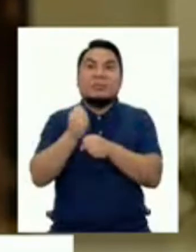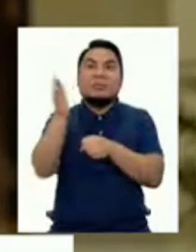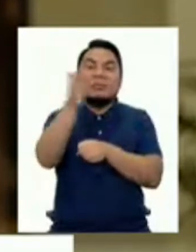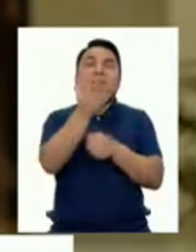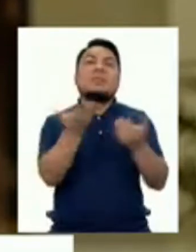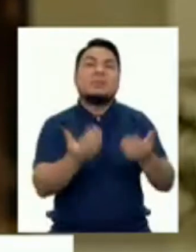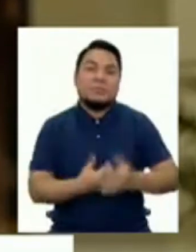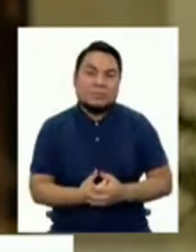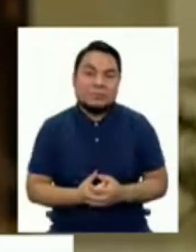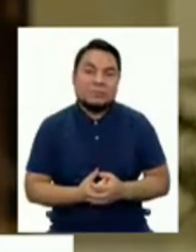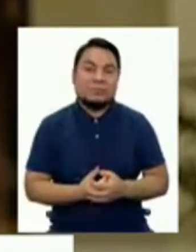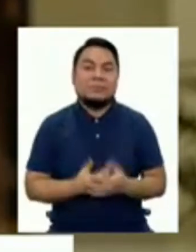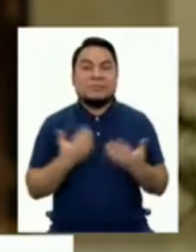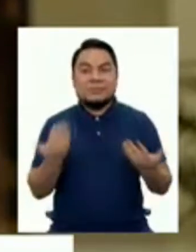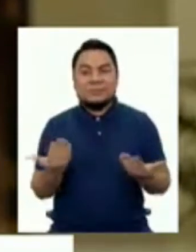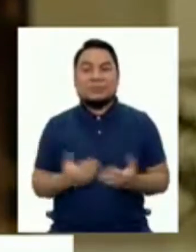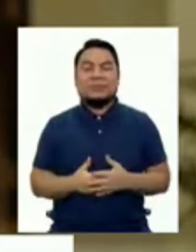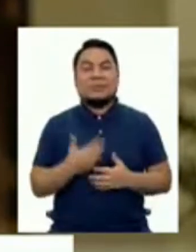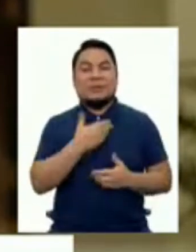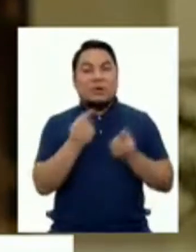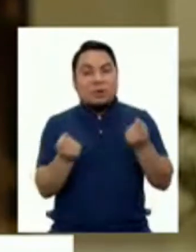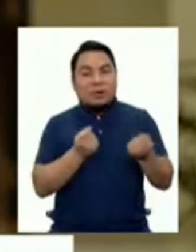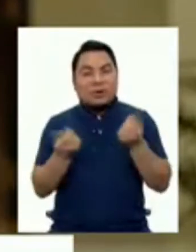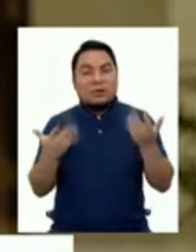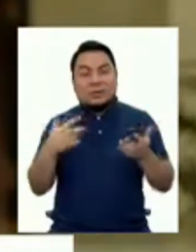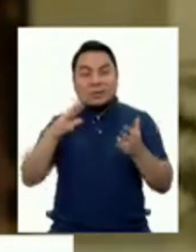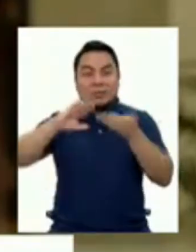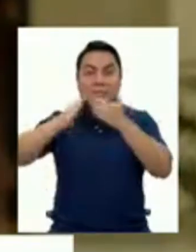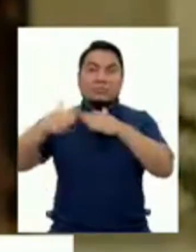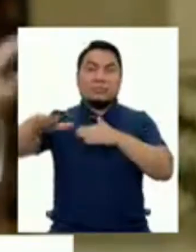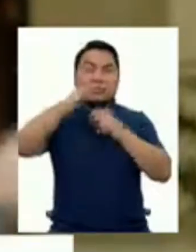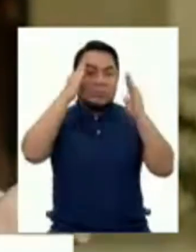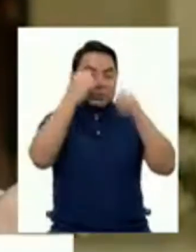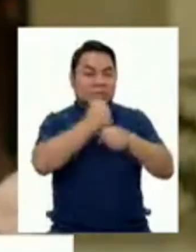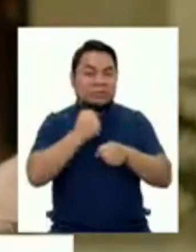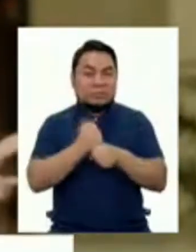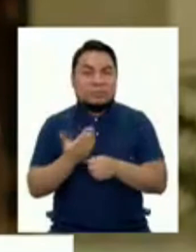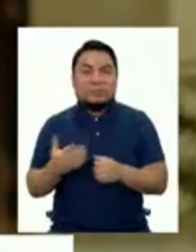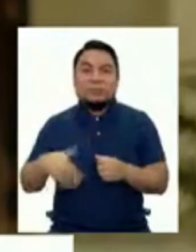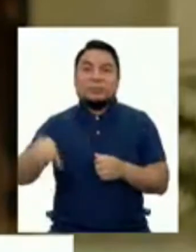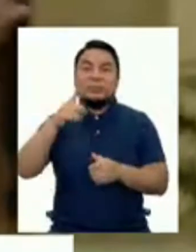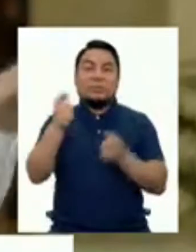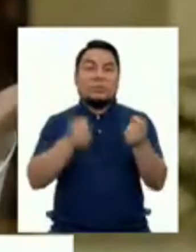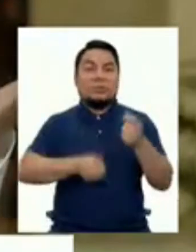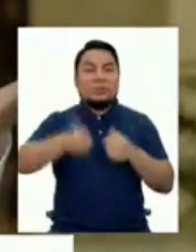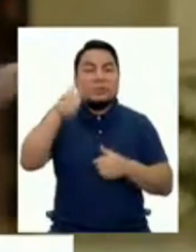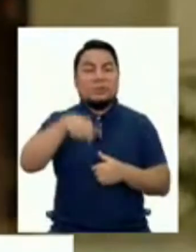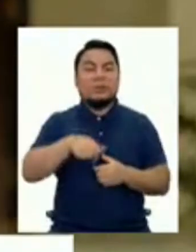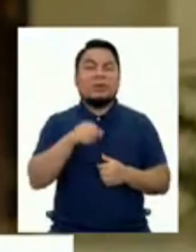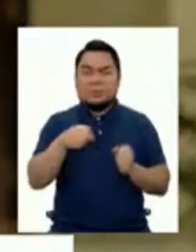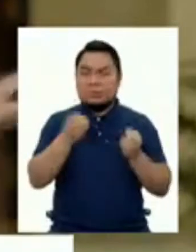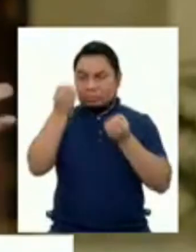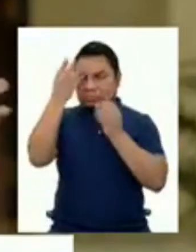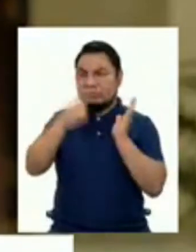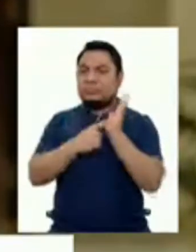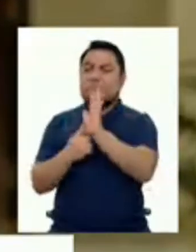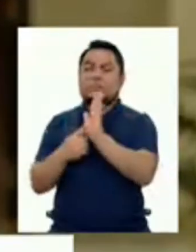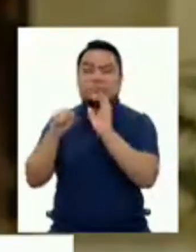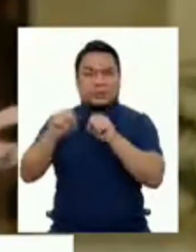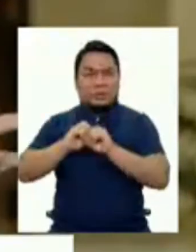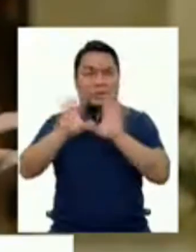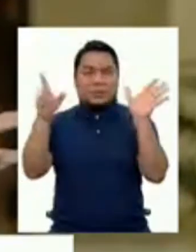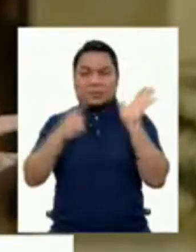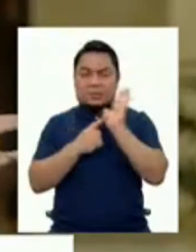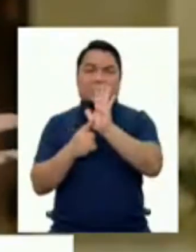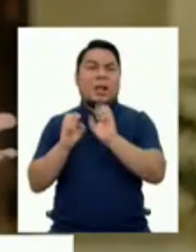siempre. Este es un gobierno que a la población y a los demás poderes del Estado rinde cuentas abiertamente,